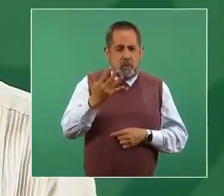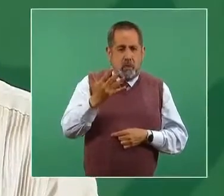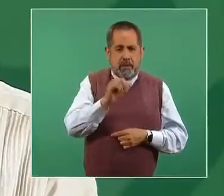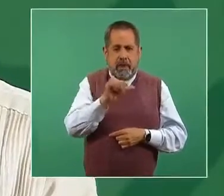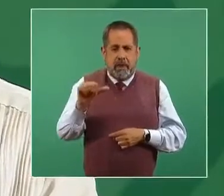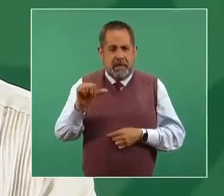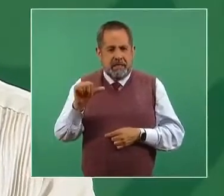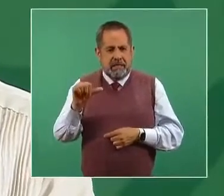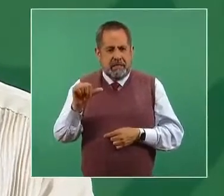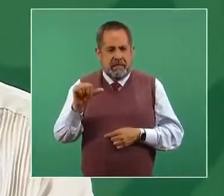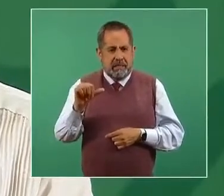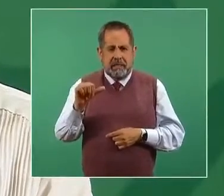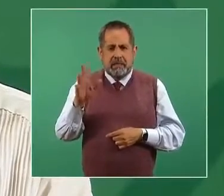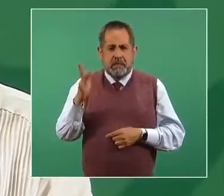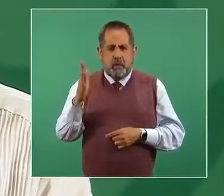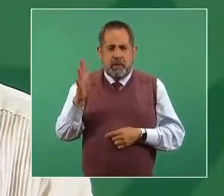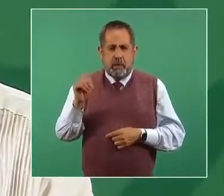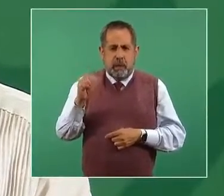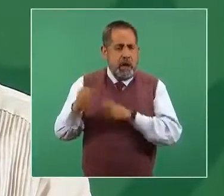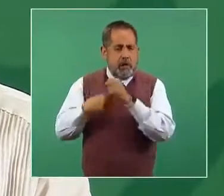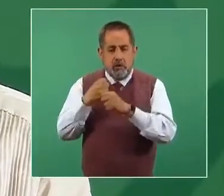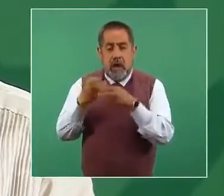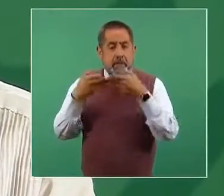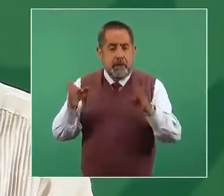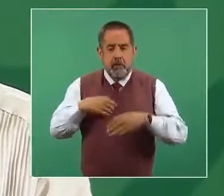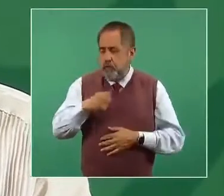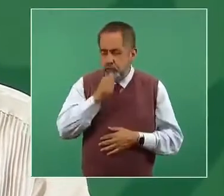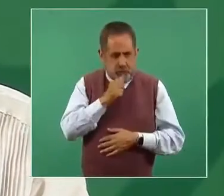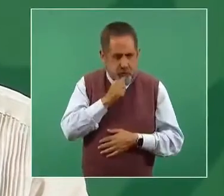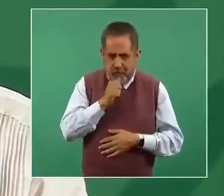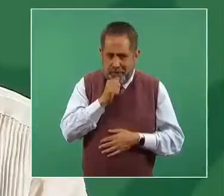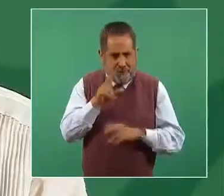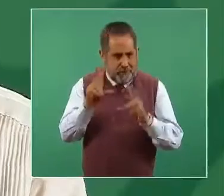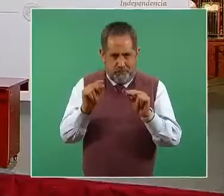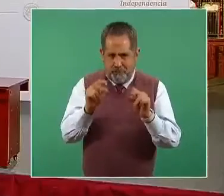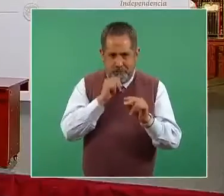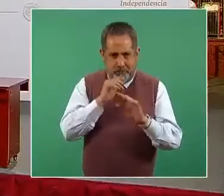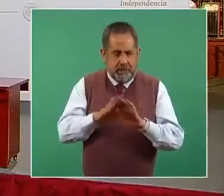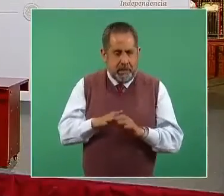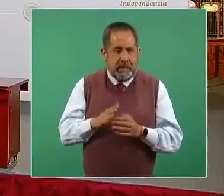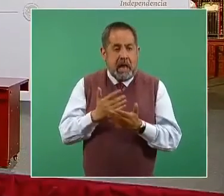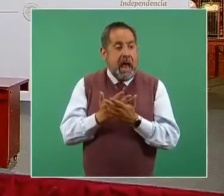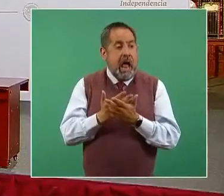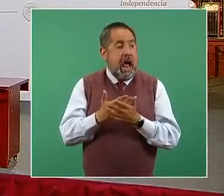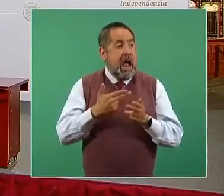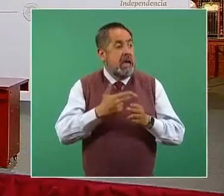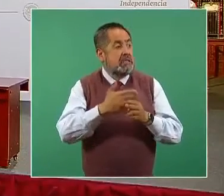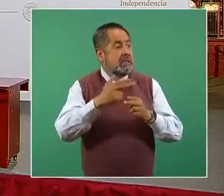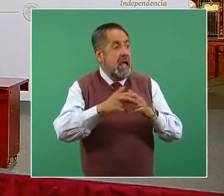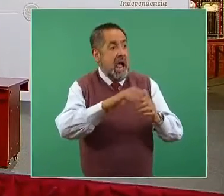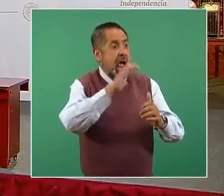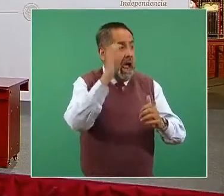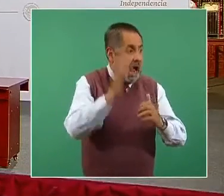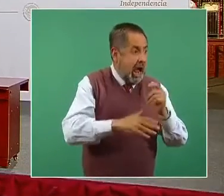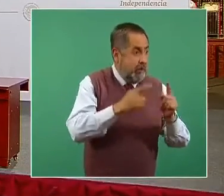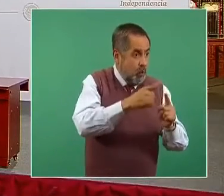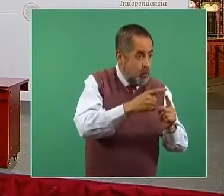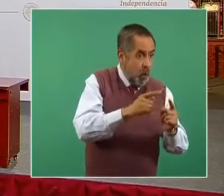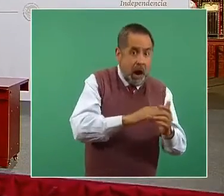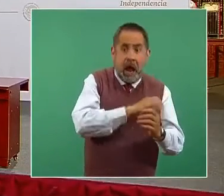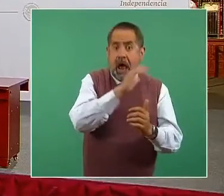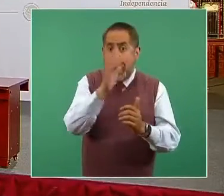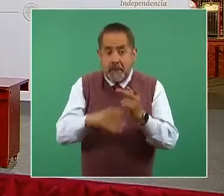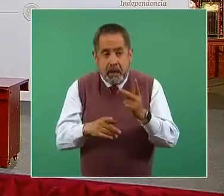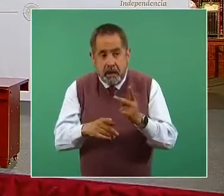a 59 años. No está abierta todavía. Tenemos que terminar la fase 1 y todavía